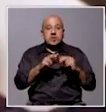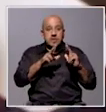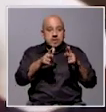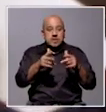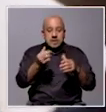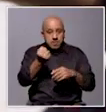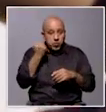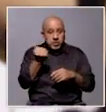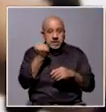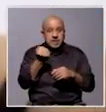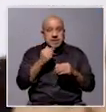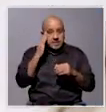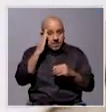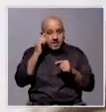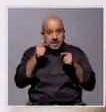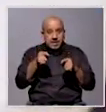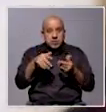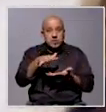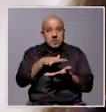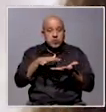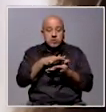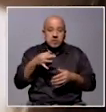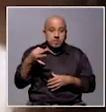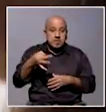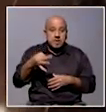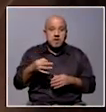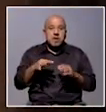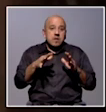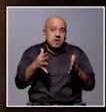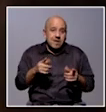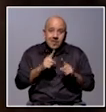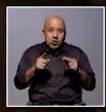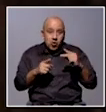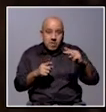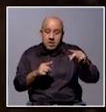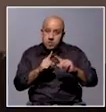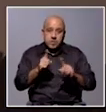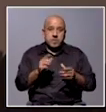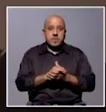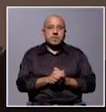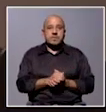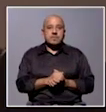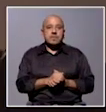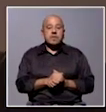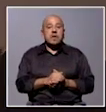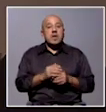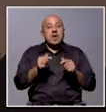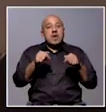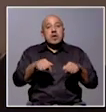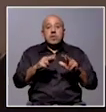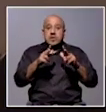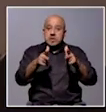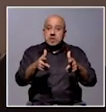sostiene que es importante tener en cuenta que esta es una situación extraordinaria que no hay que normalizar constate has visto es